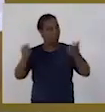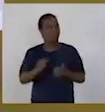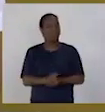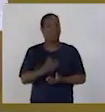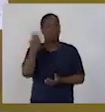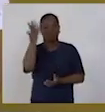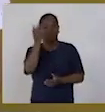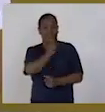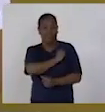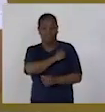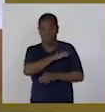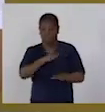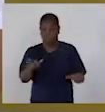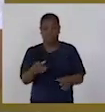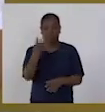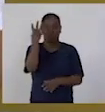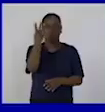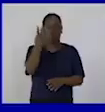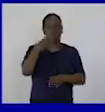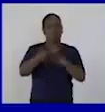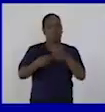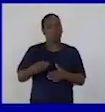la influencia en esta reacción.